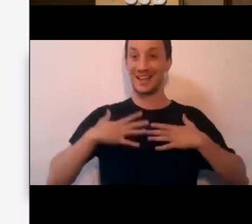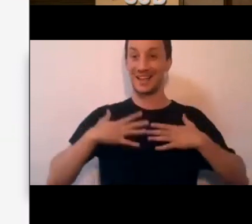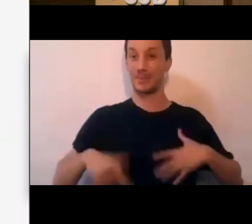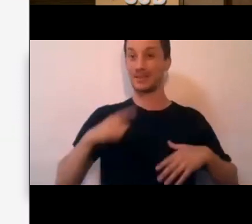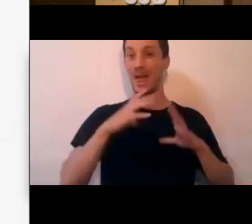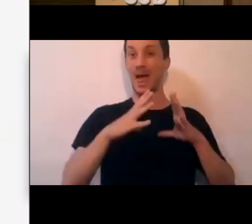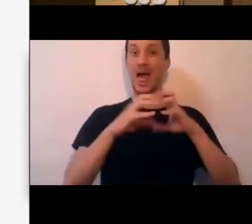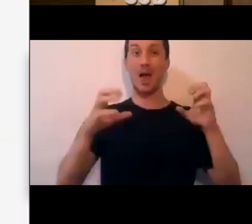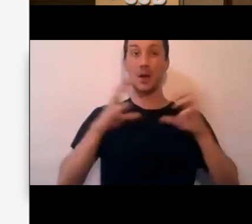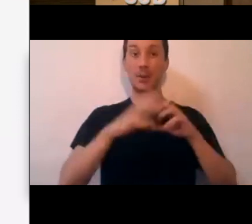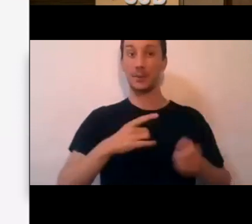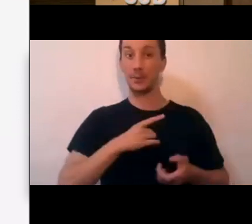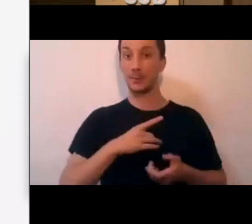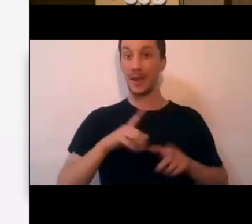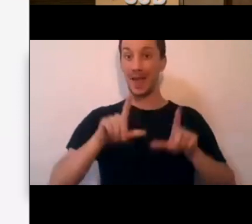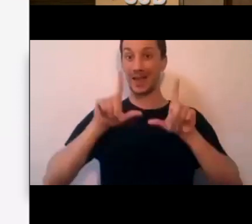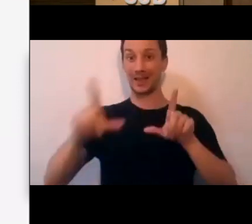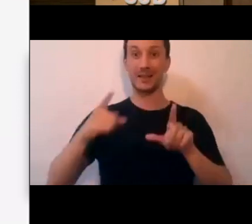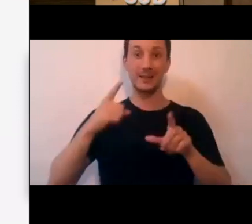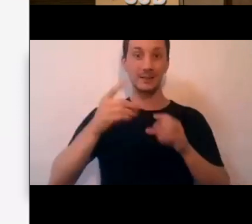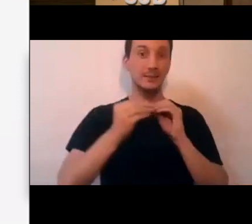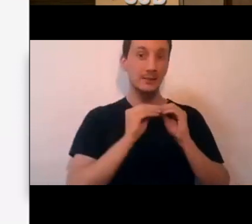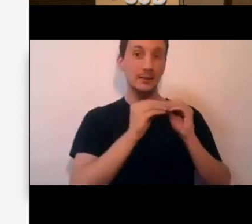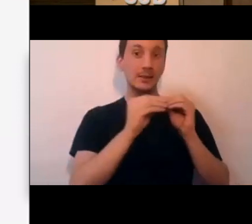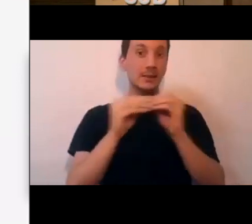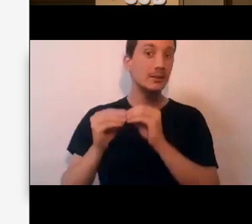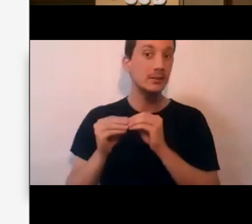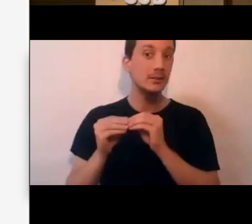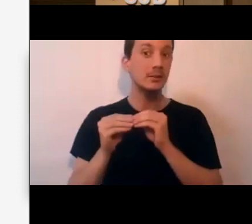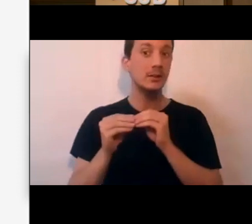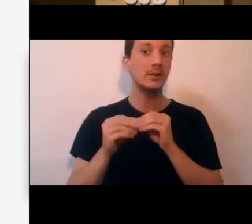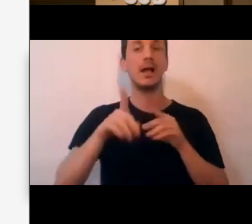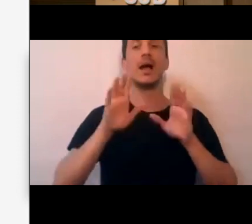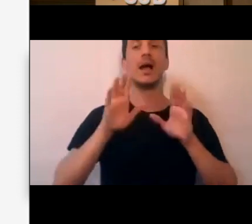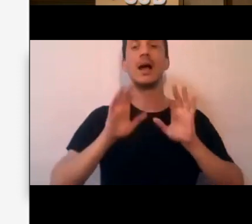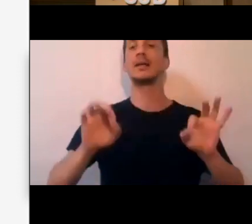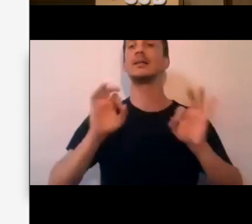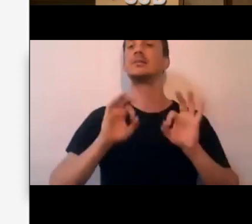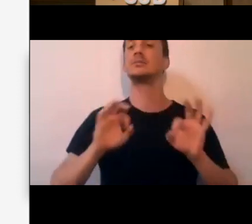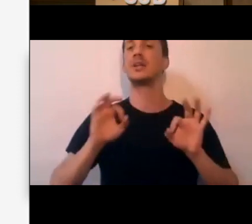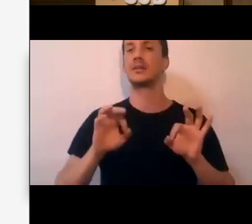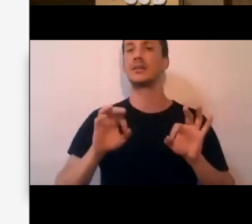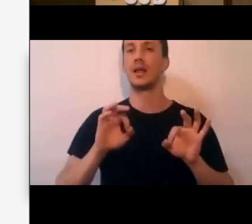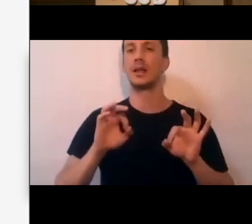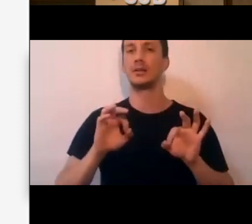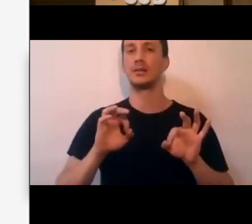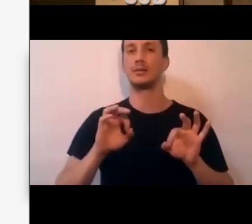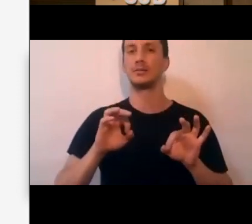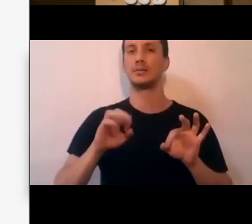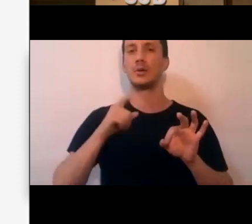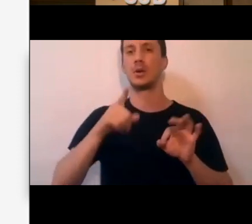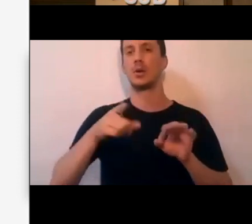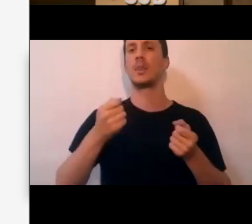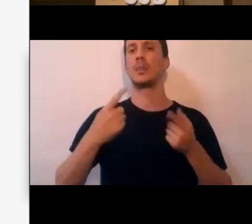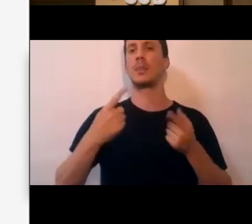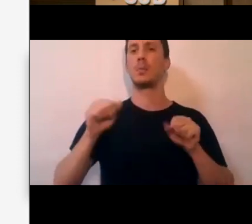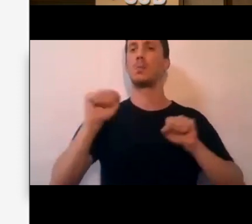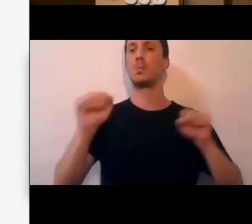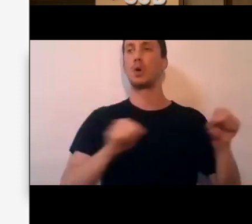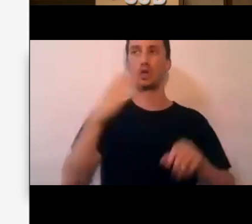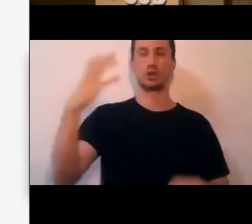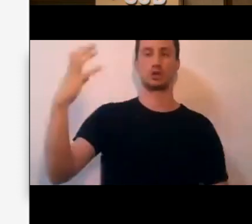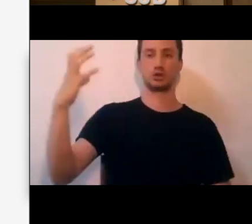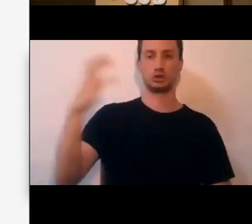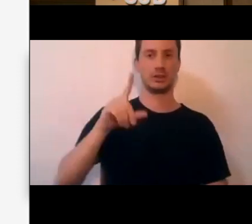los tejidos que son especiales para el agua tienen más fotoprotección frente al sol. Y